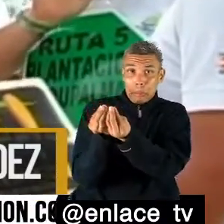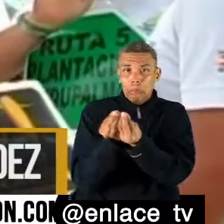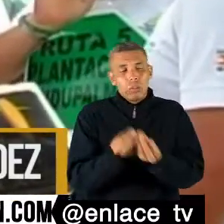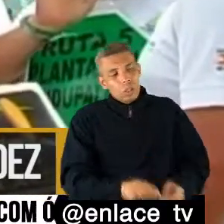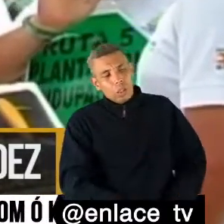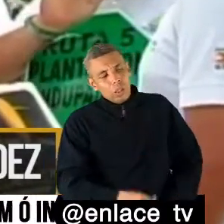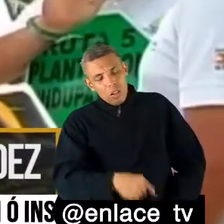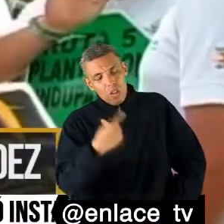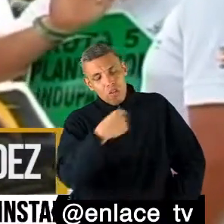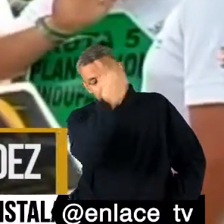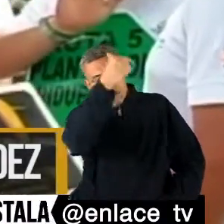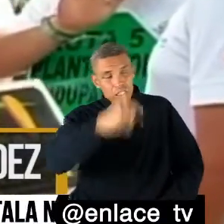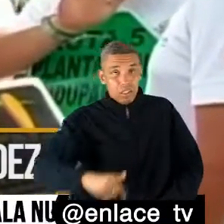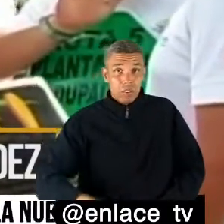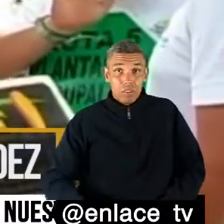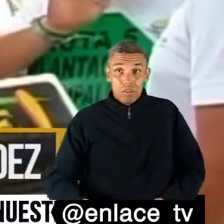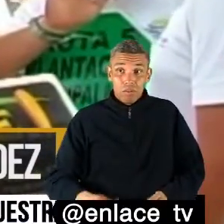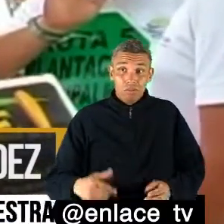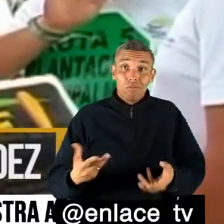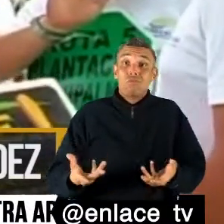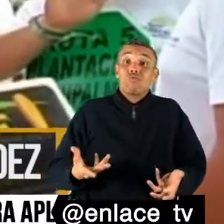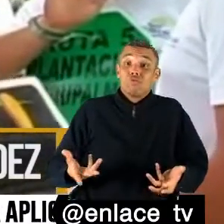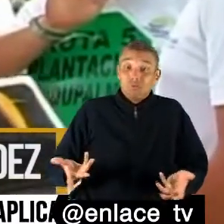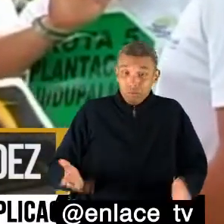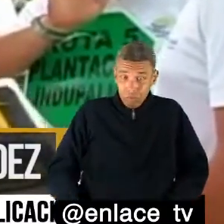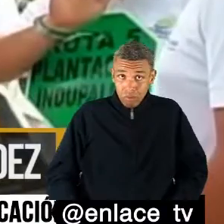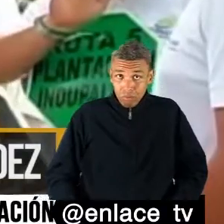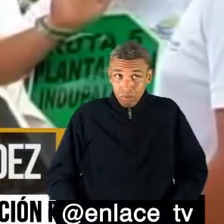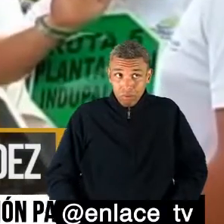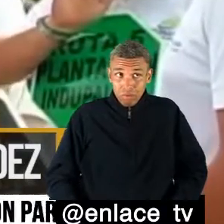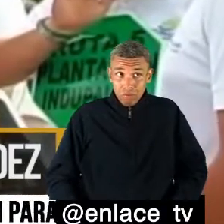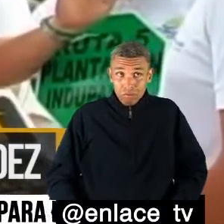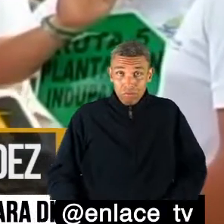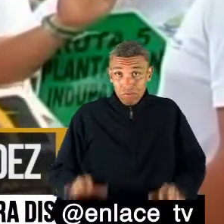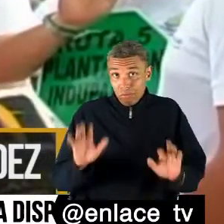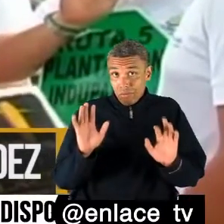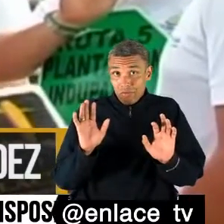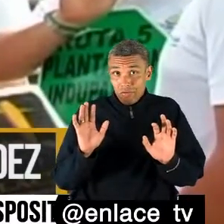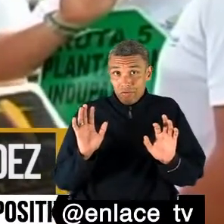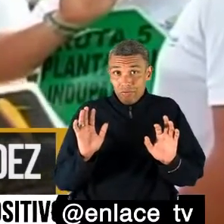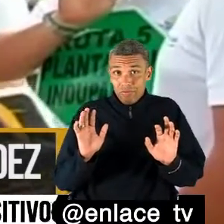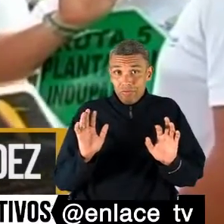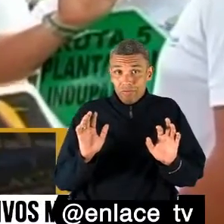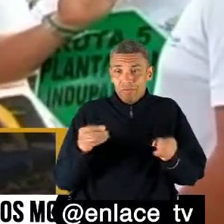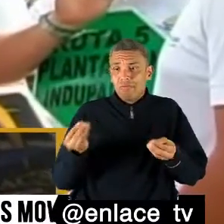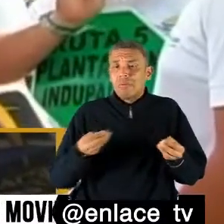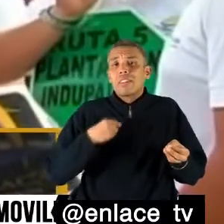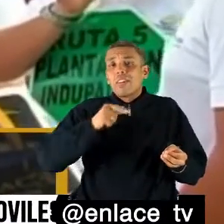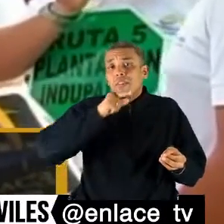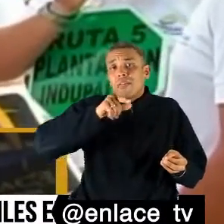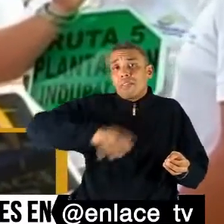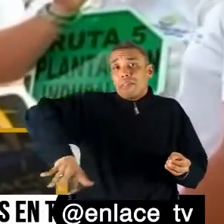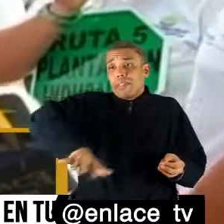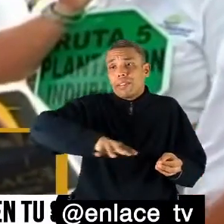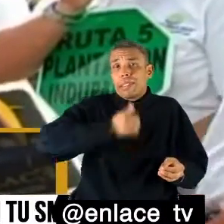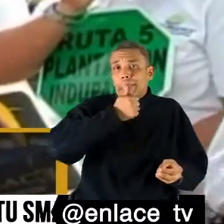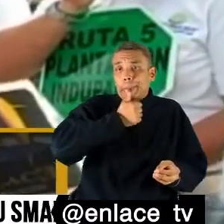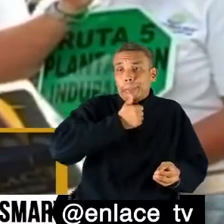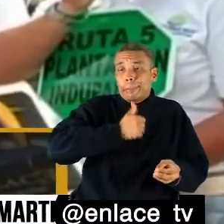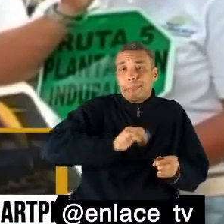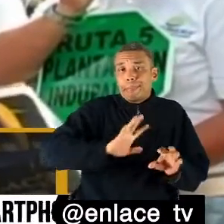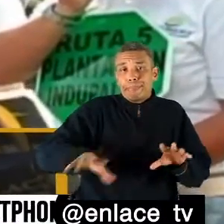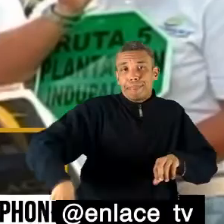de la cárcel sigue mandando, ¿y usted qué va a ir? Pues algo que le metan el ejército y lo tengan todo el día en la finca, pues usted se tendrá que aguantar. Entonces a mí no